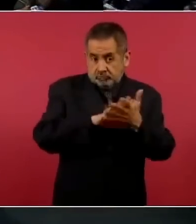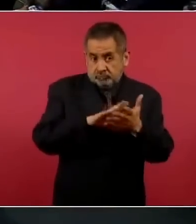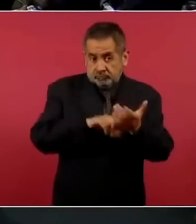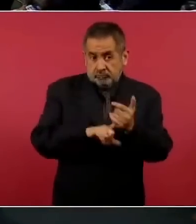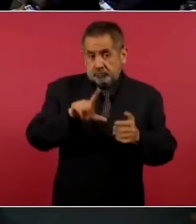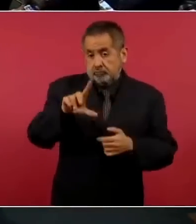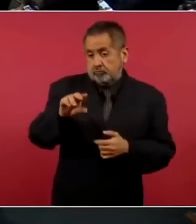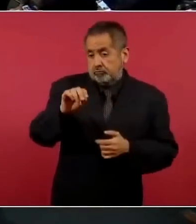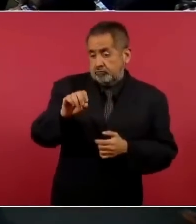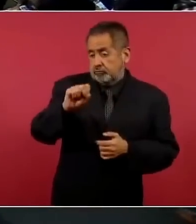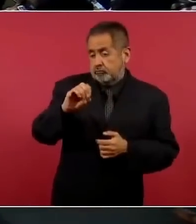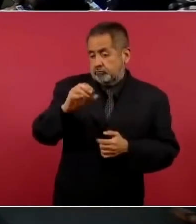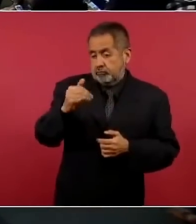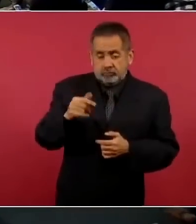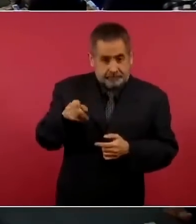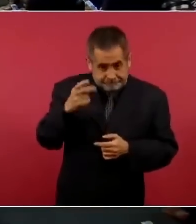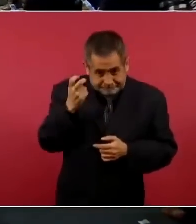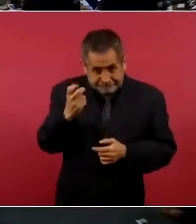Lozoya.